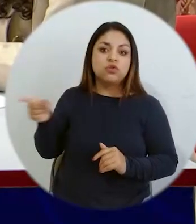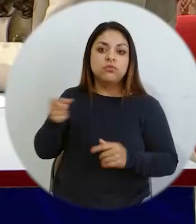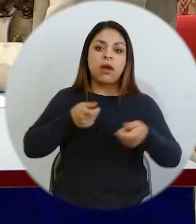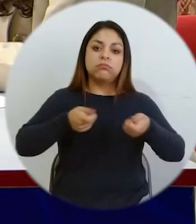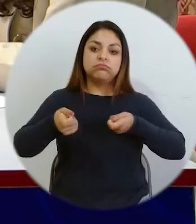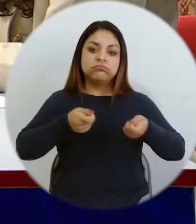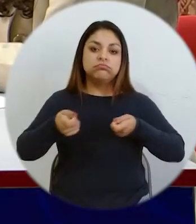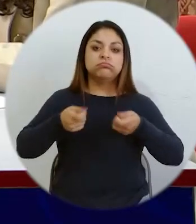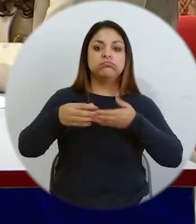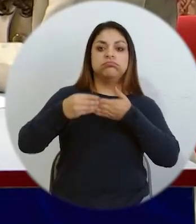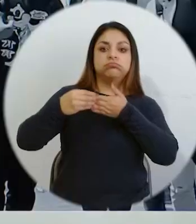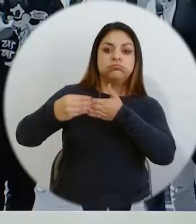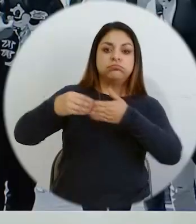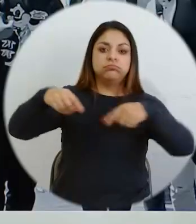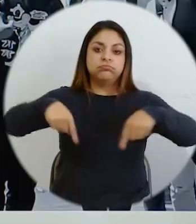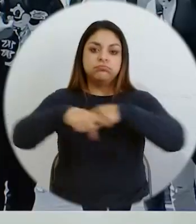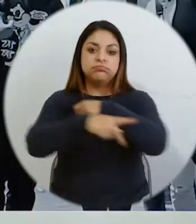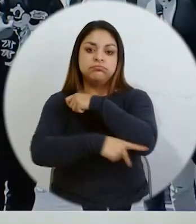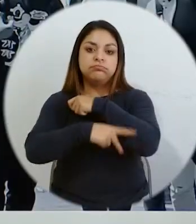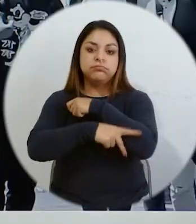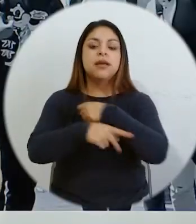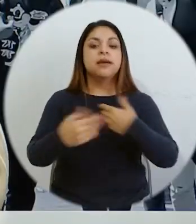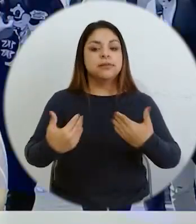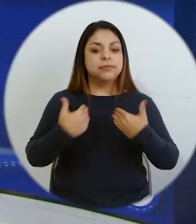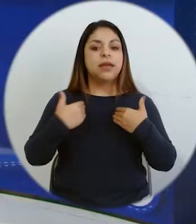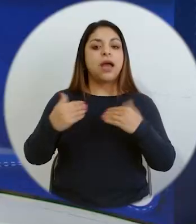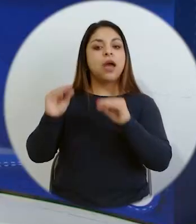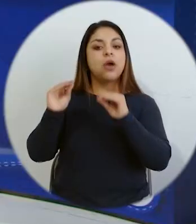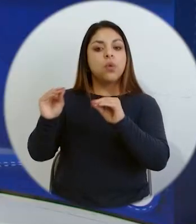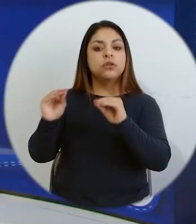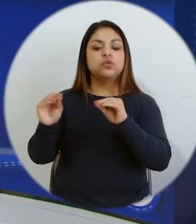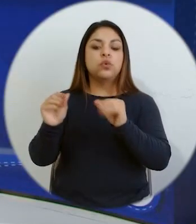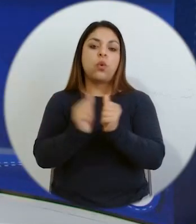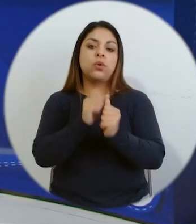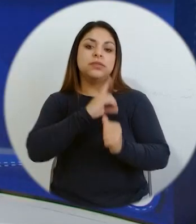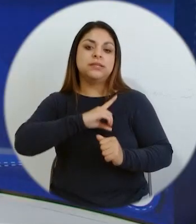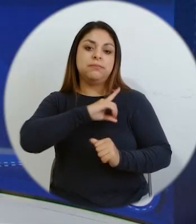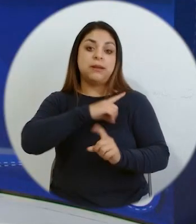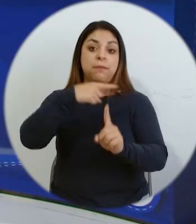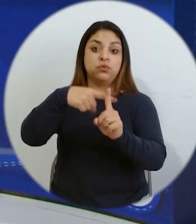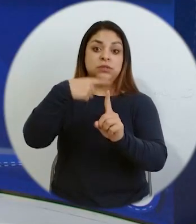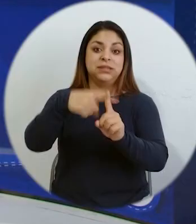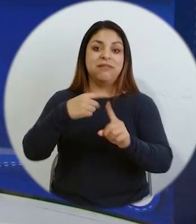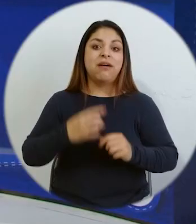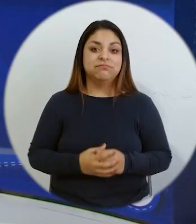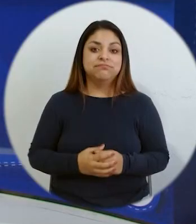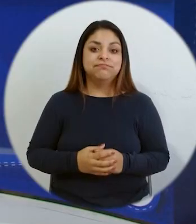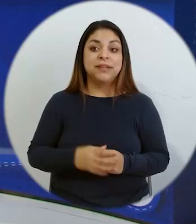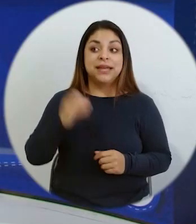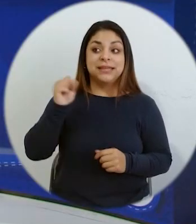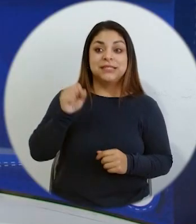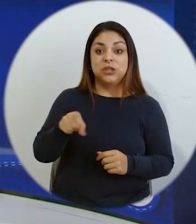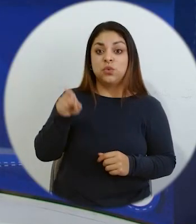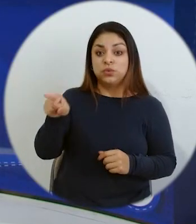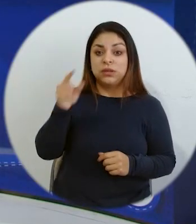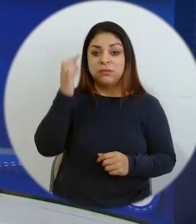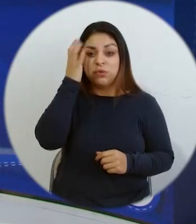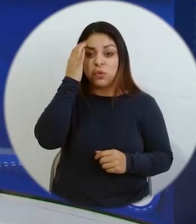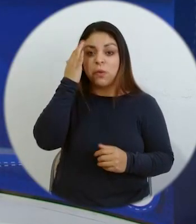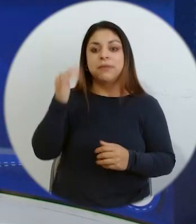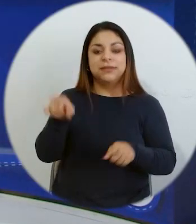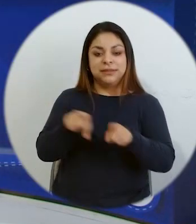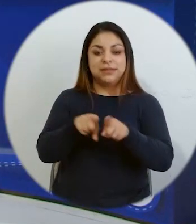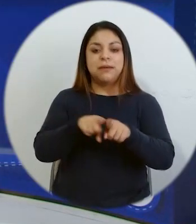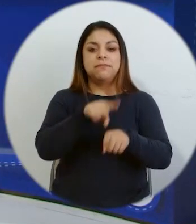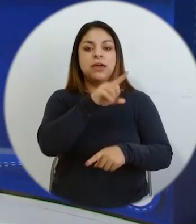país, tengan una educación con disciplina positiva. Sí, esa preocupación que ustedes externan la comparte Óscar Valverde, presidente ejecutivo